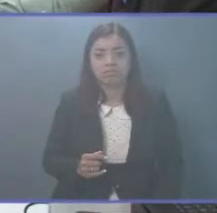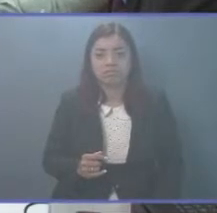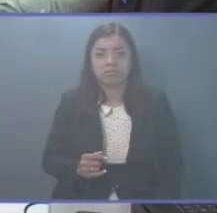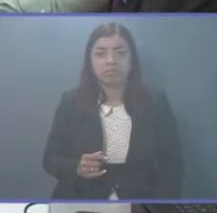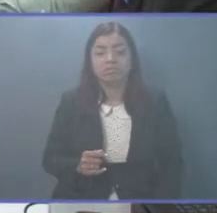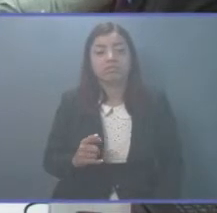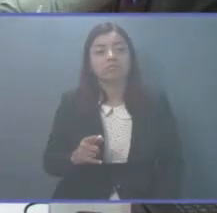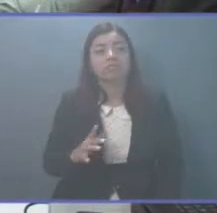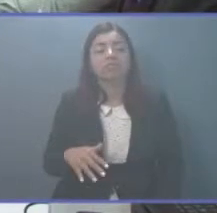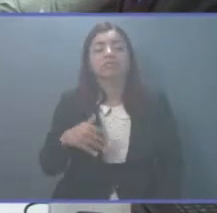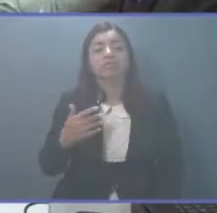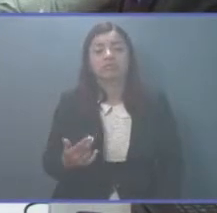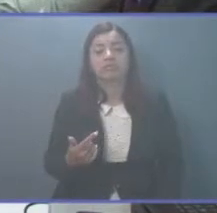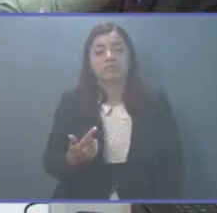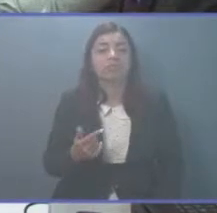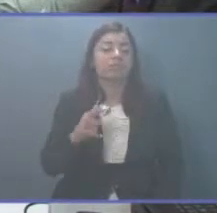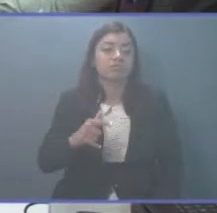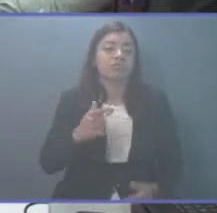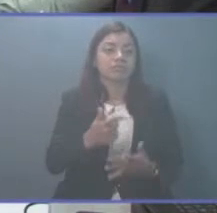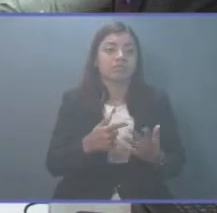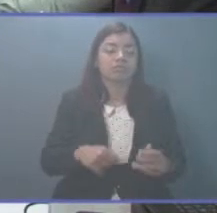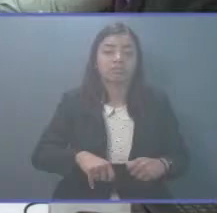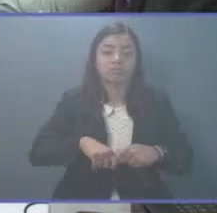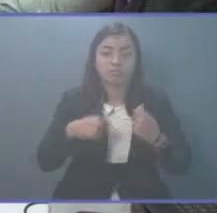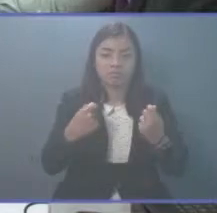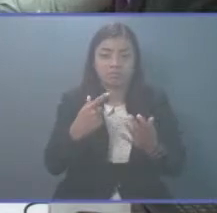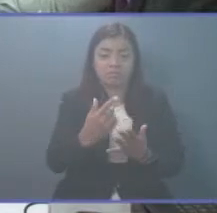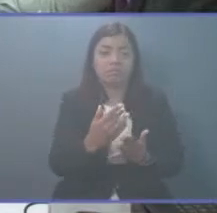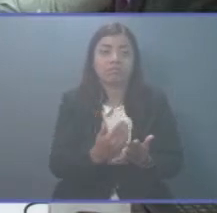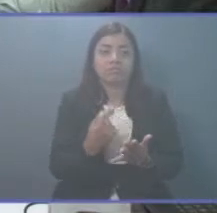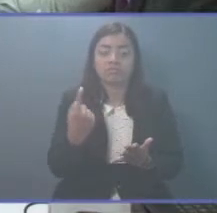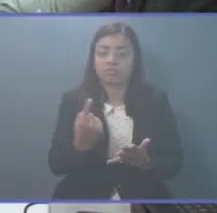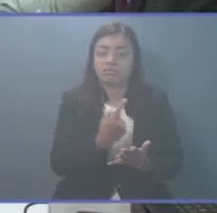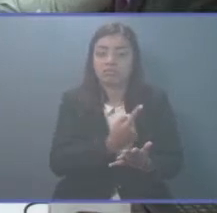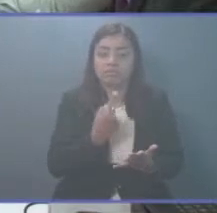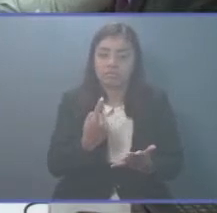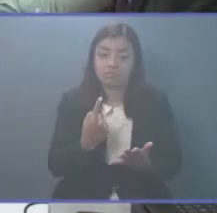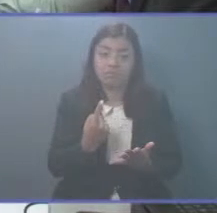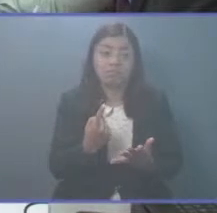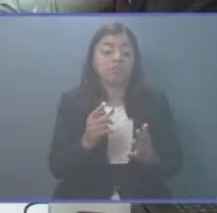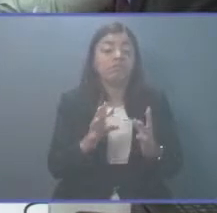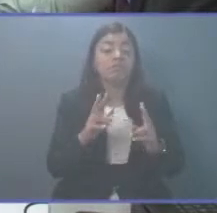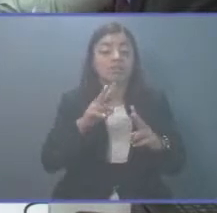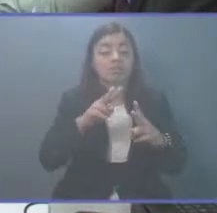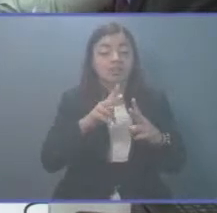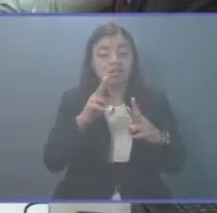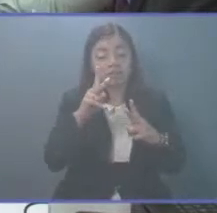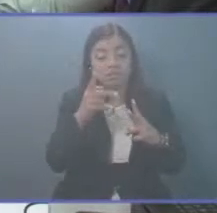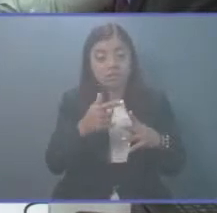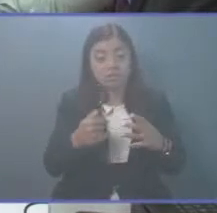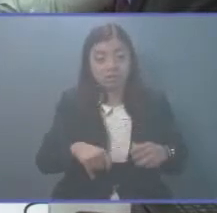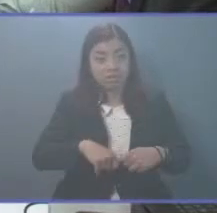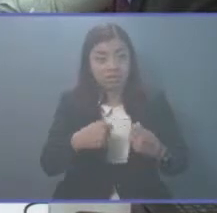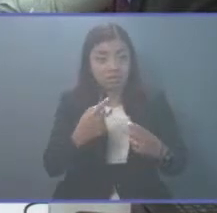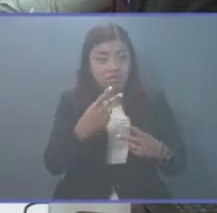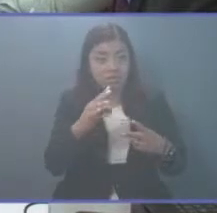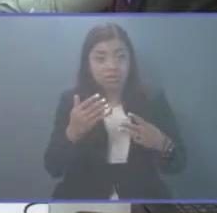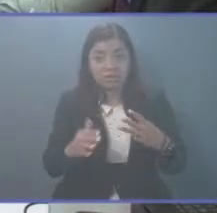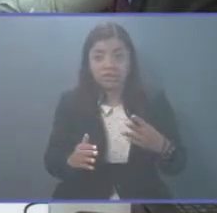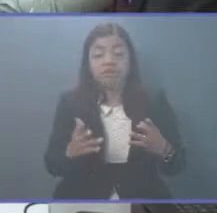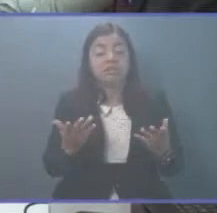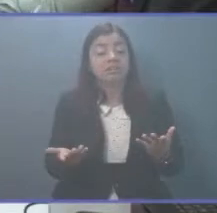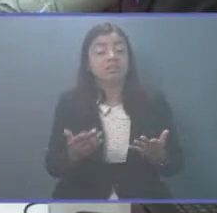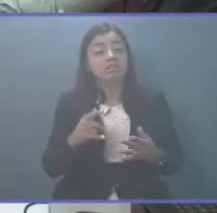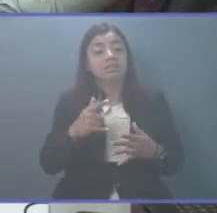Y en caso de promoción del delito de tráfico ilegal de personas, porque son dos delitos distintos, el